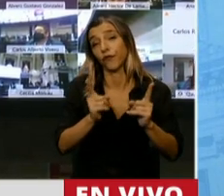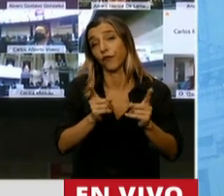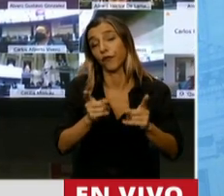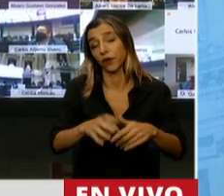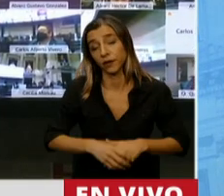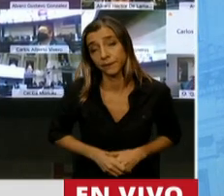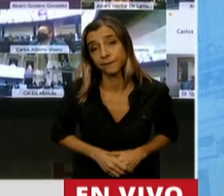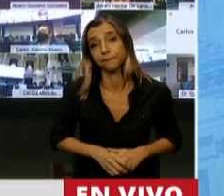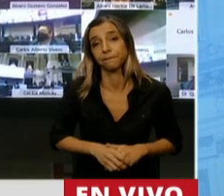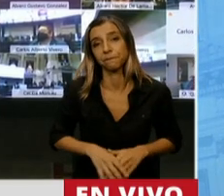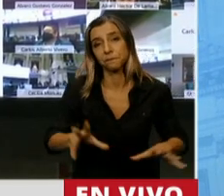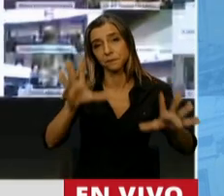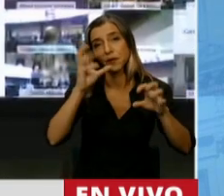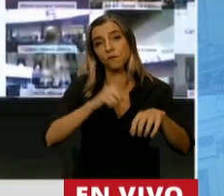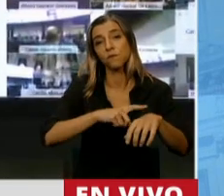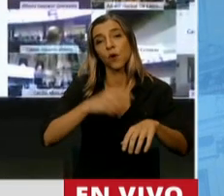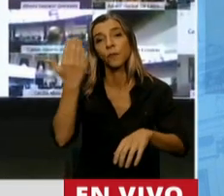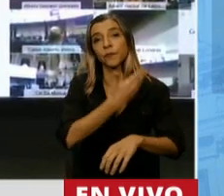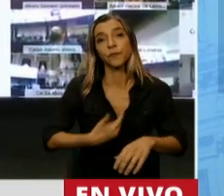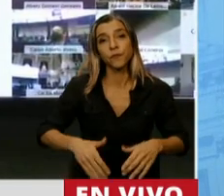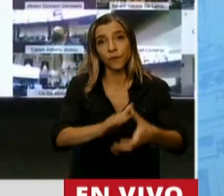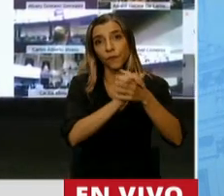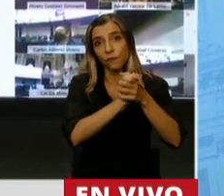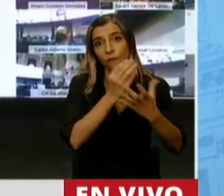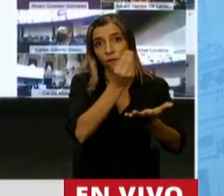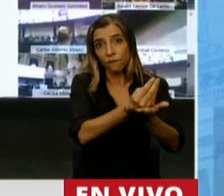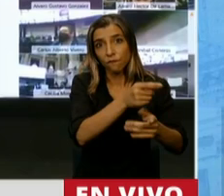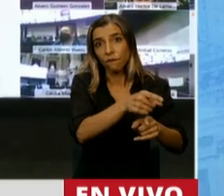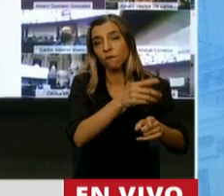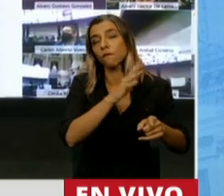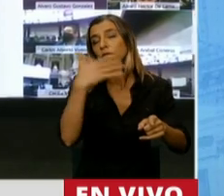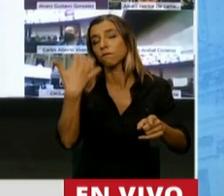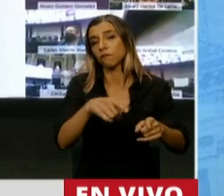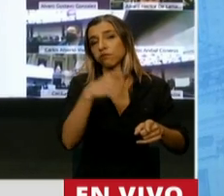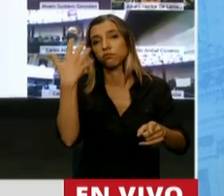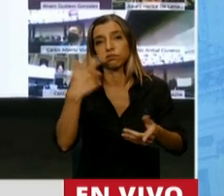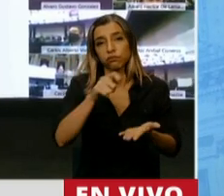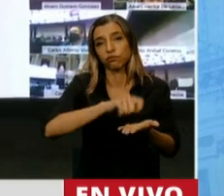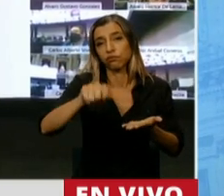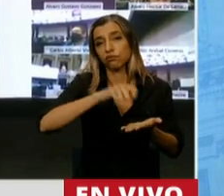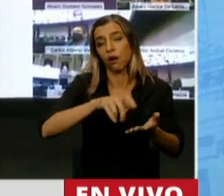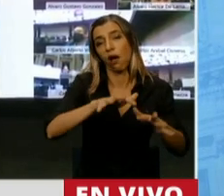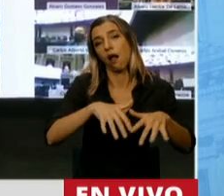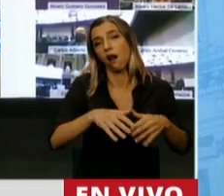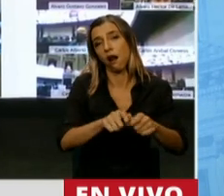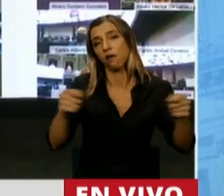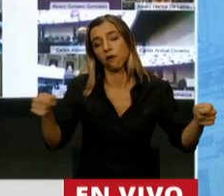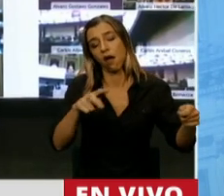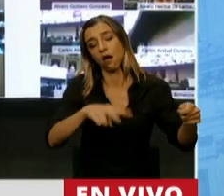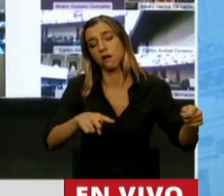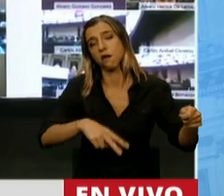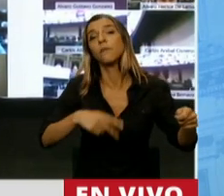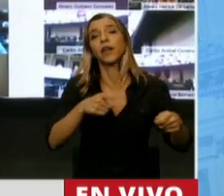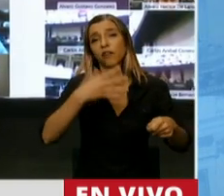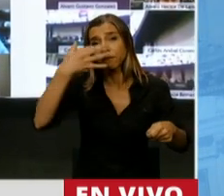cómo calificaban al gobierno de Alfonsín precisamente por esa política que puso en marcha la recuperación de